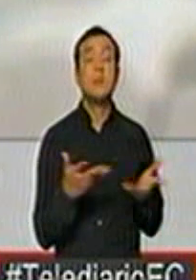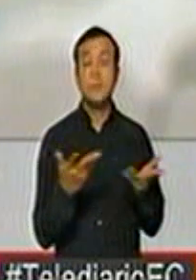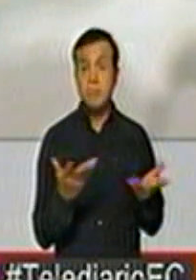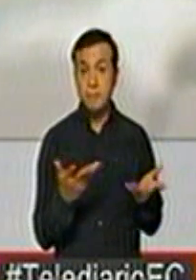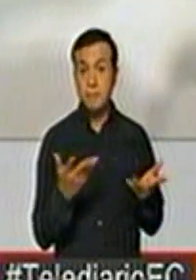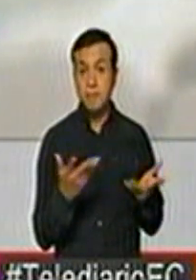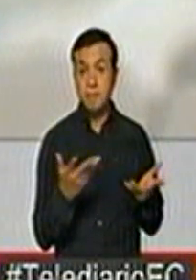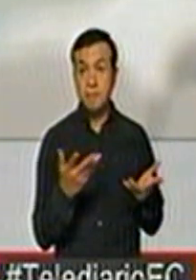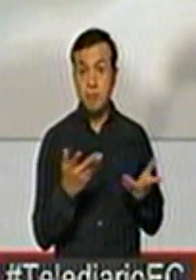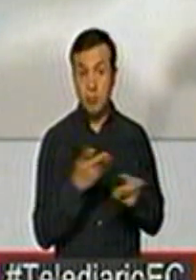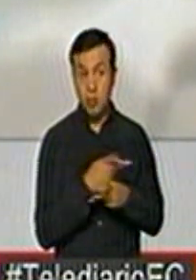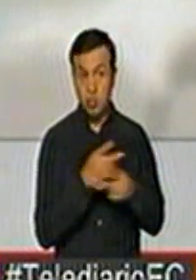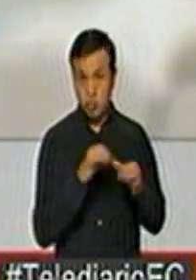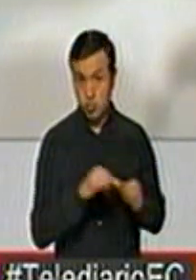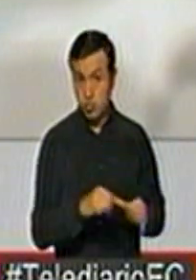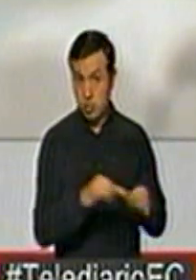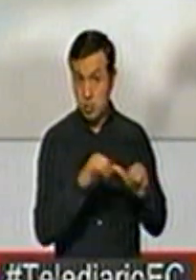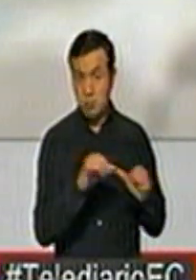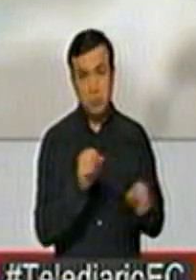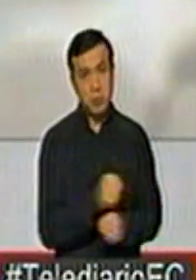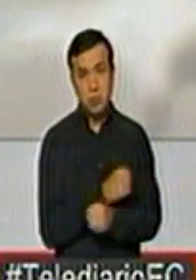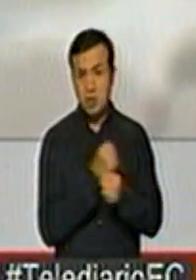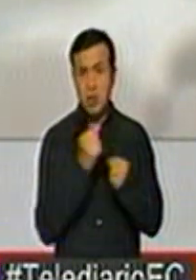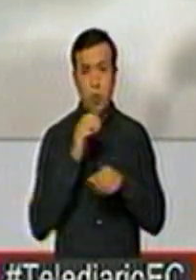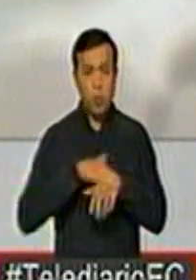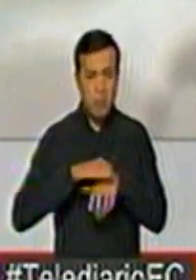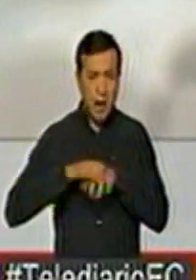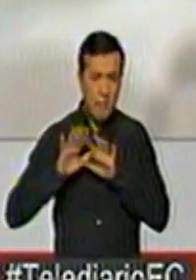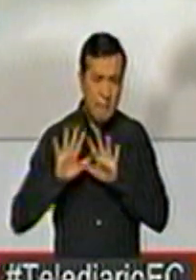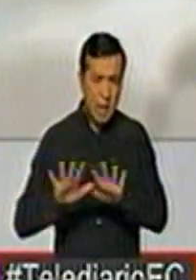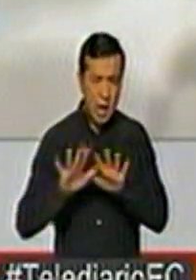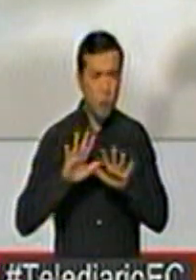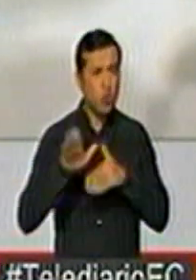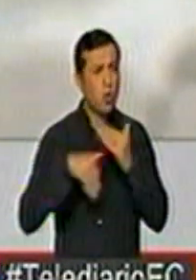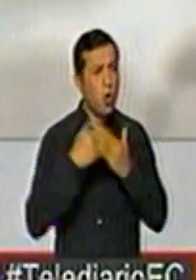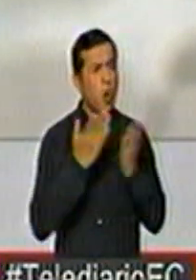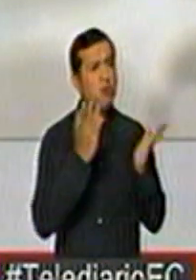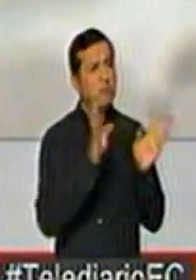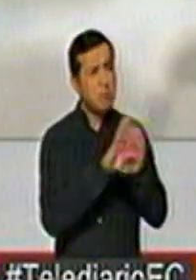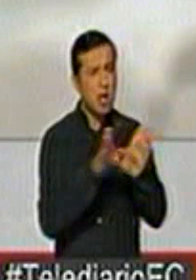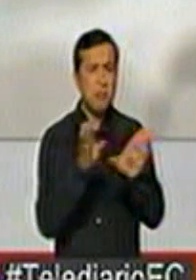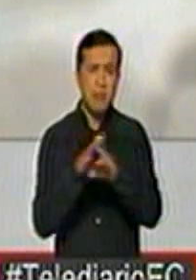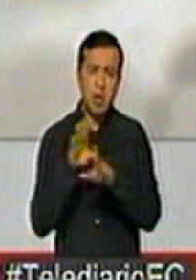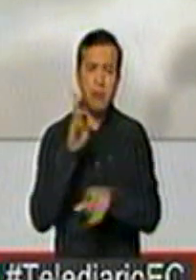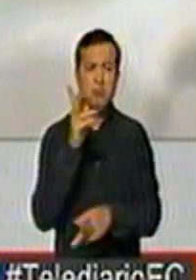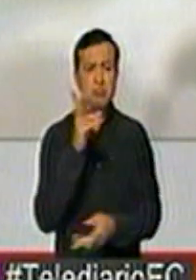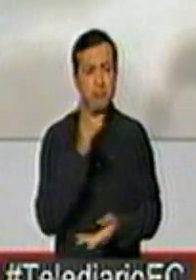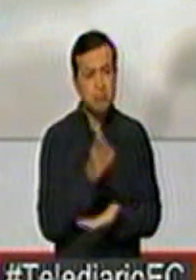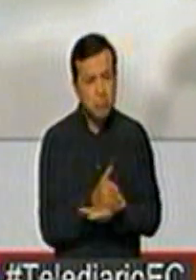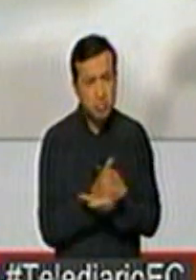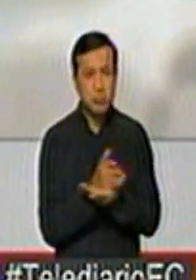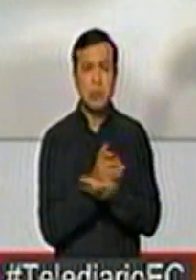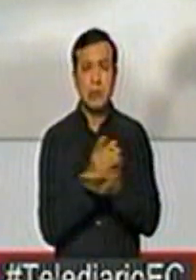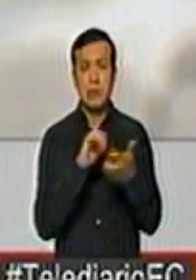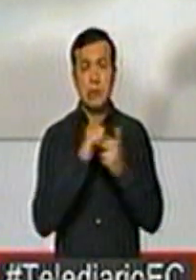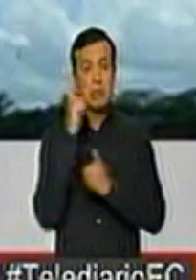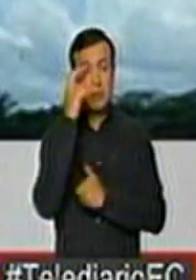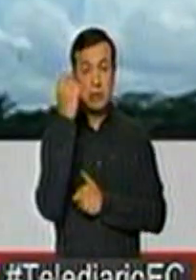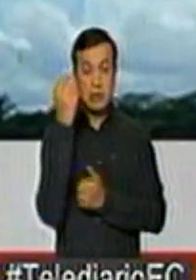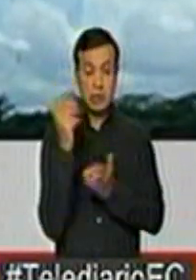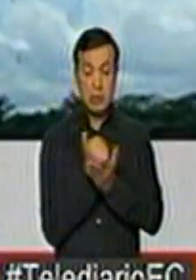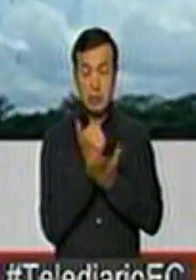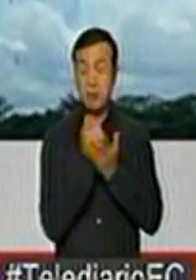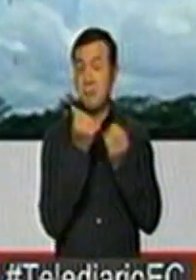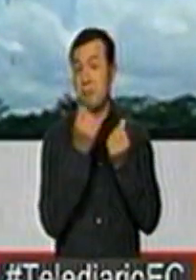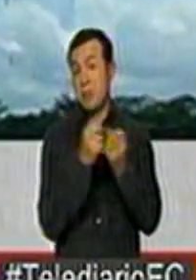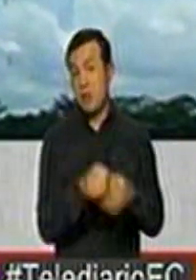que pudo mantener su operación durante esos 12 días. Prácticamente todos los campos tuvieron que cerrar. Evidentemente, eso golpeó muchísimo a las proyecciones de ingresos. El